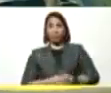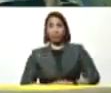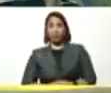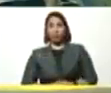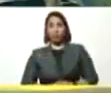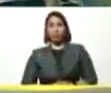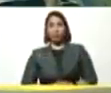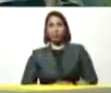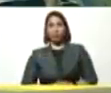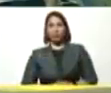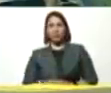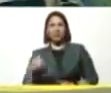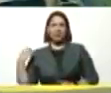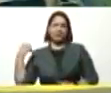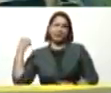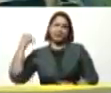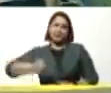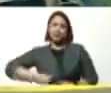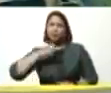deuda larga, histórica,